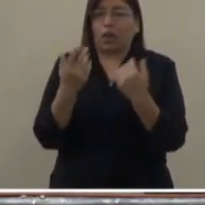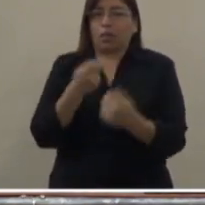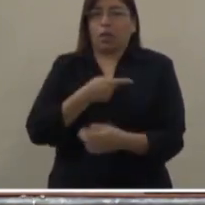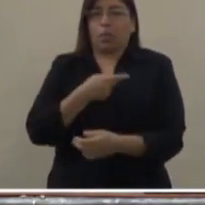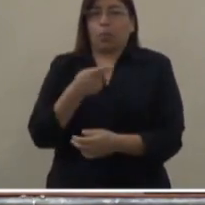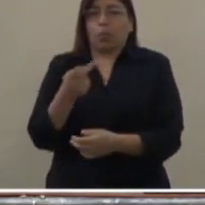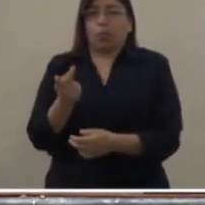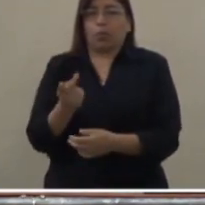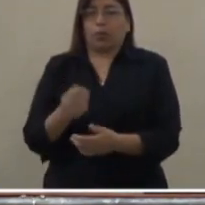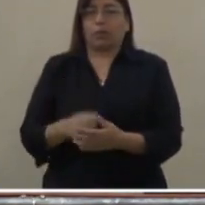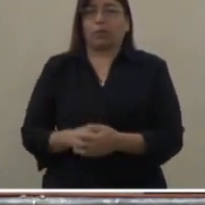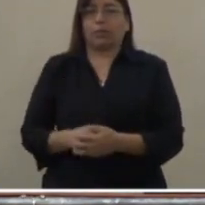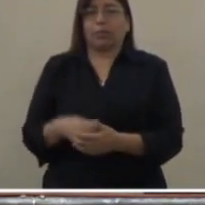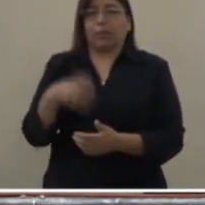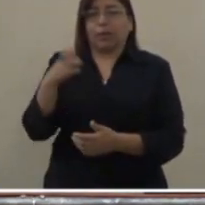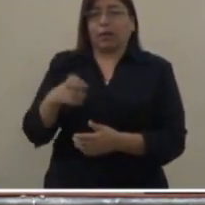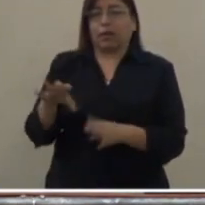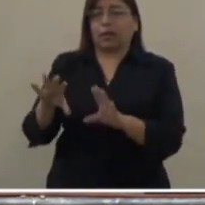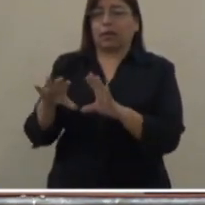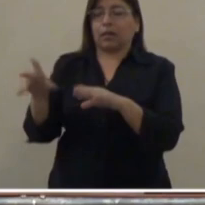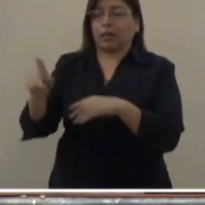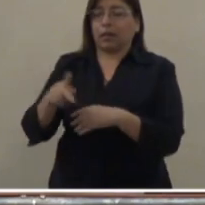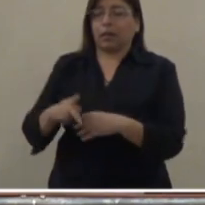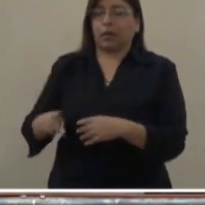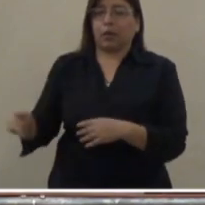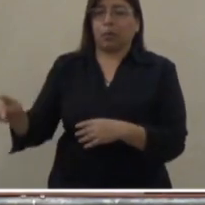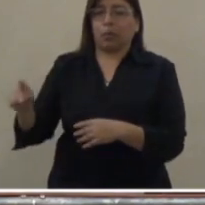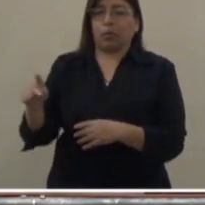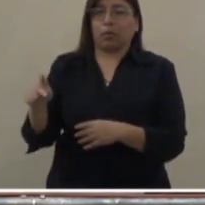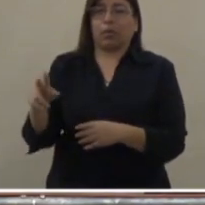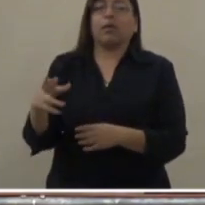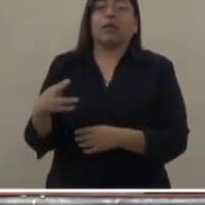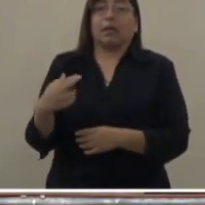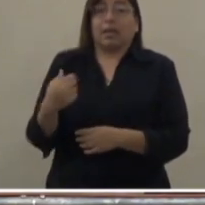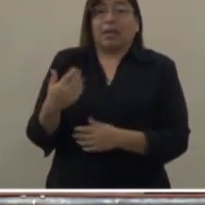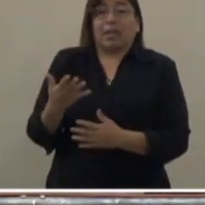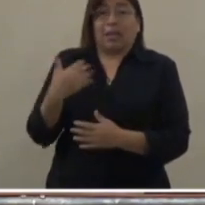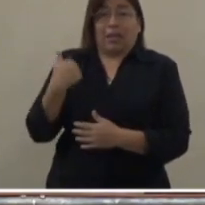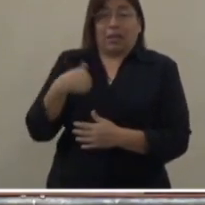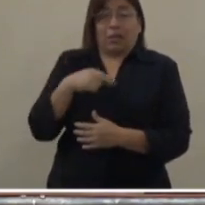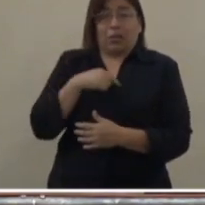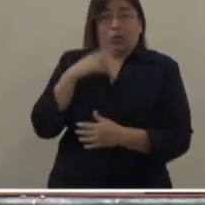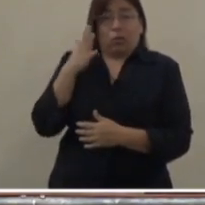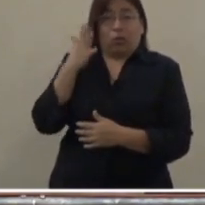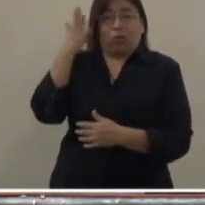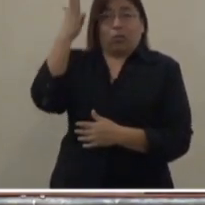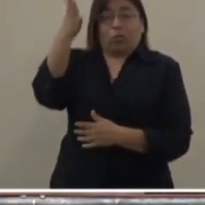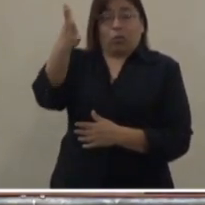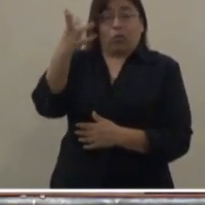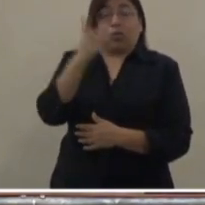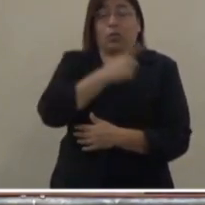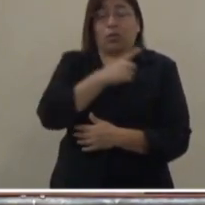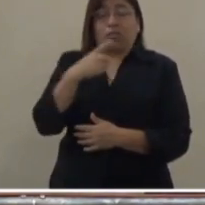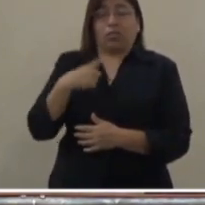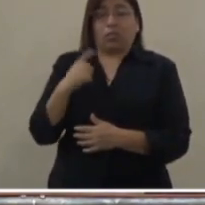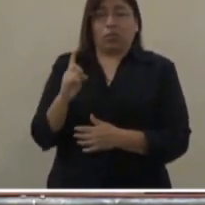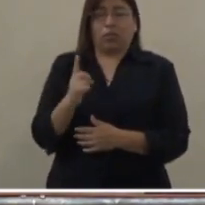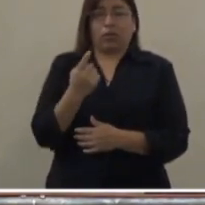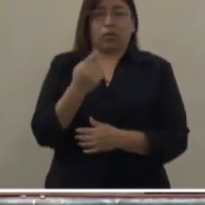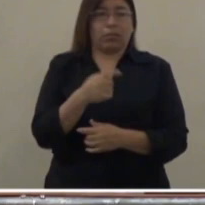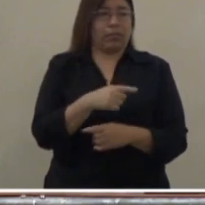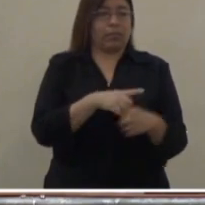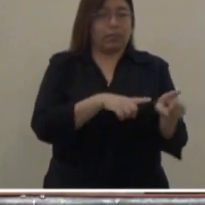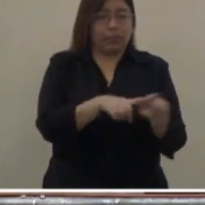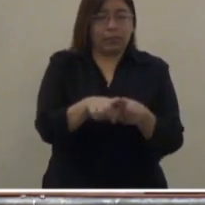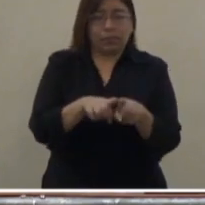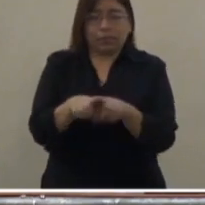Esa es la comunidad que nosotros soñamos ser, hermanas y hermanos.